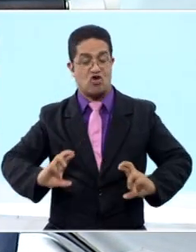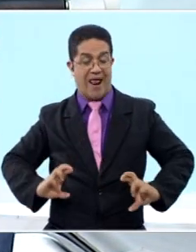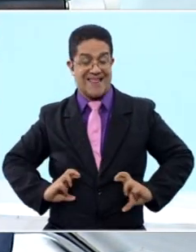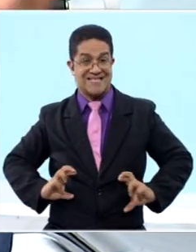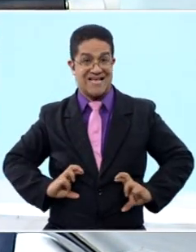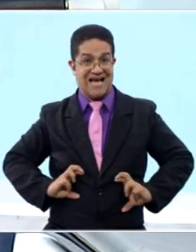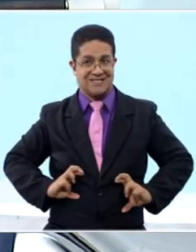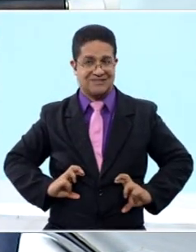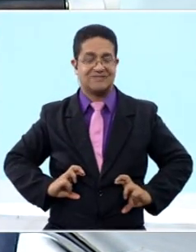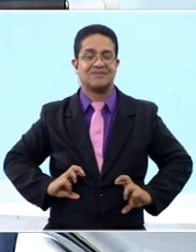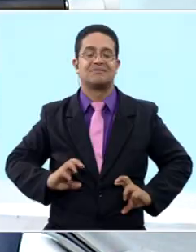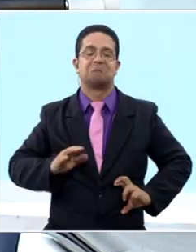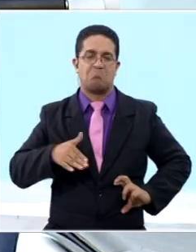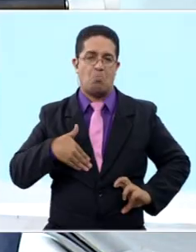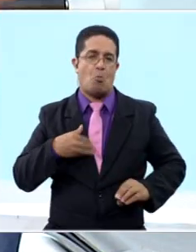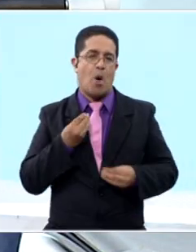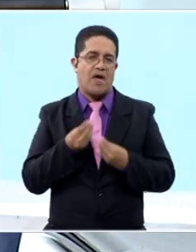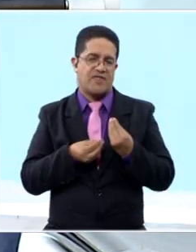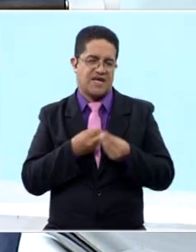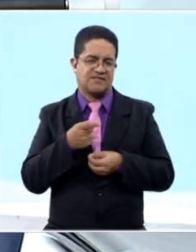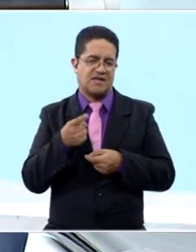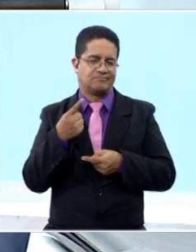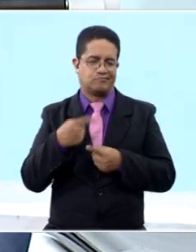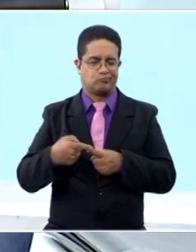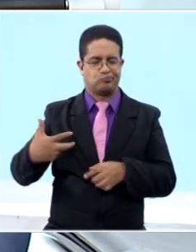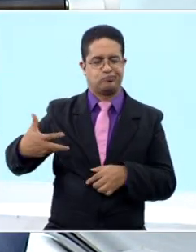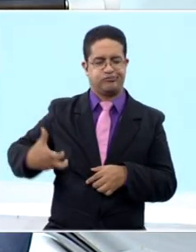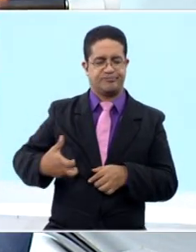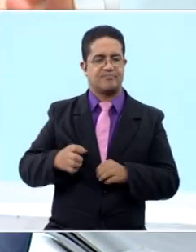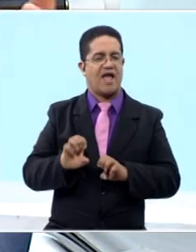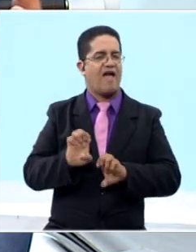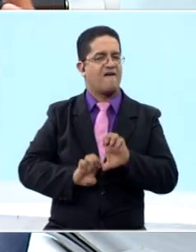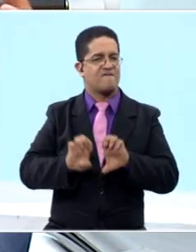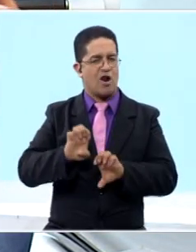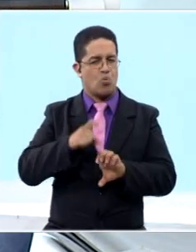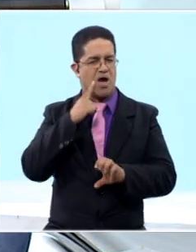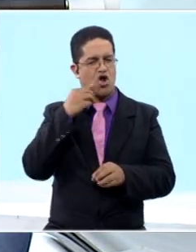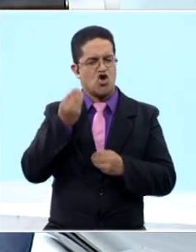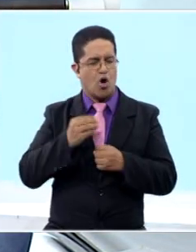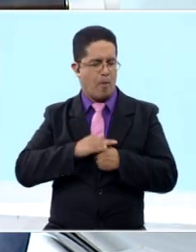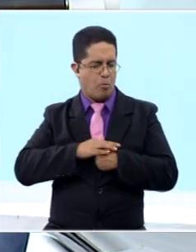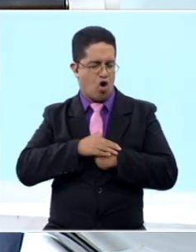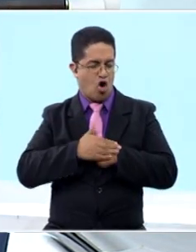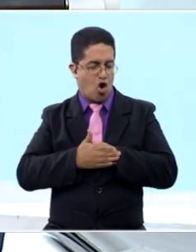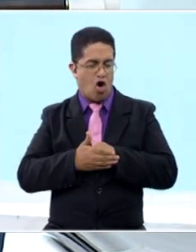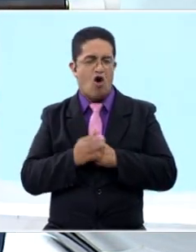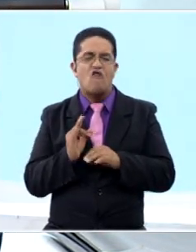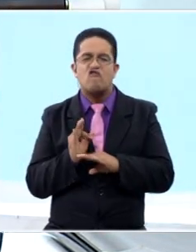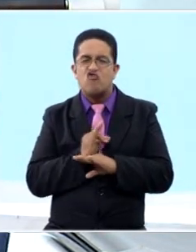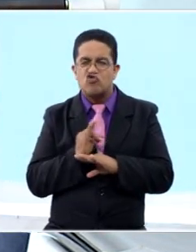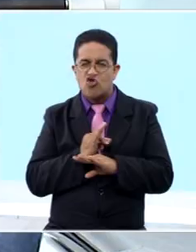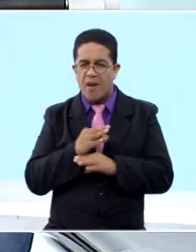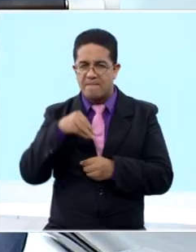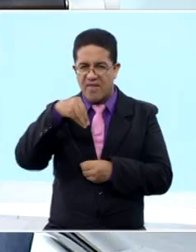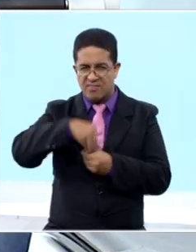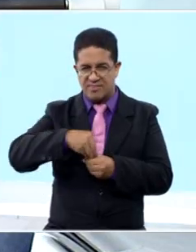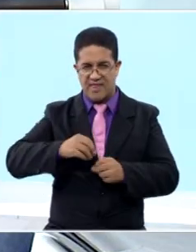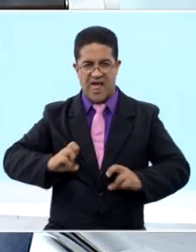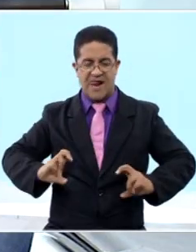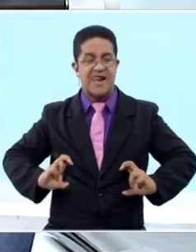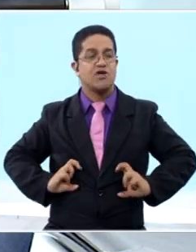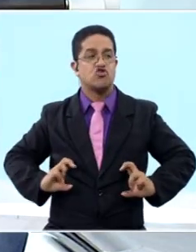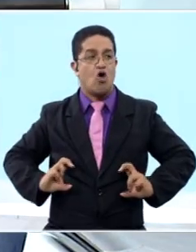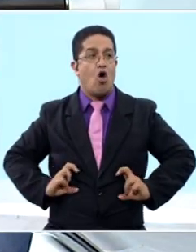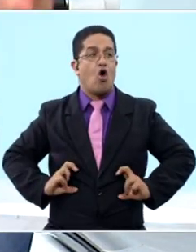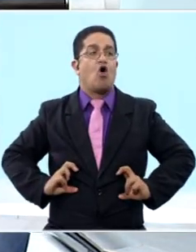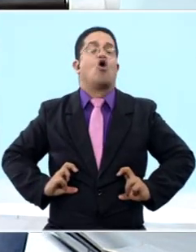puede hacer con MAC3 o con DMSA, es decir, evaluar o la corteza renal o el funcionamiento interno precisamente